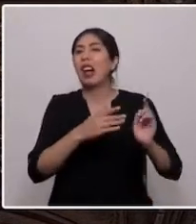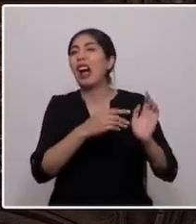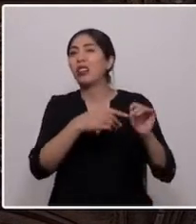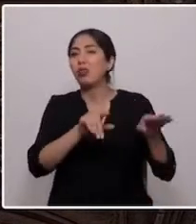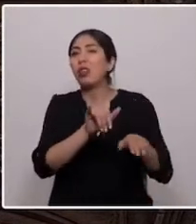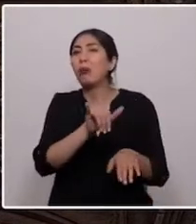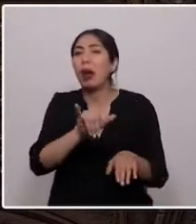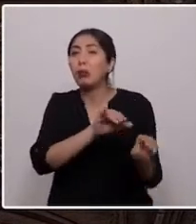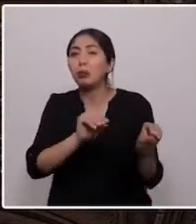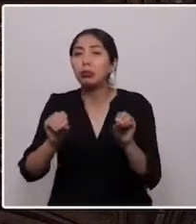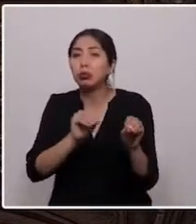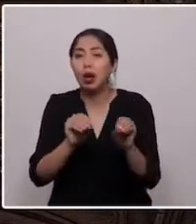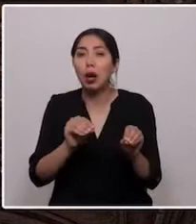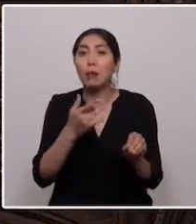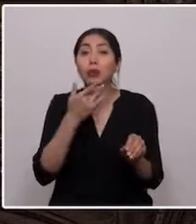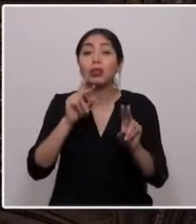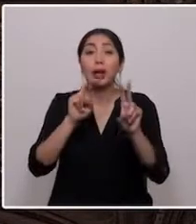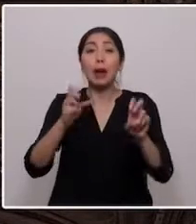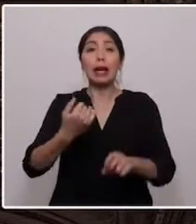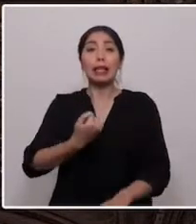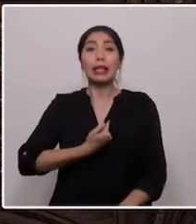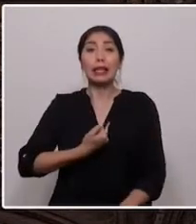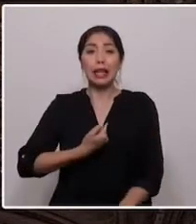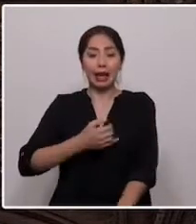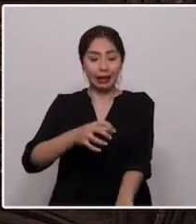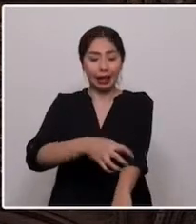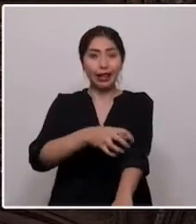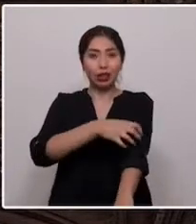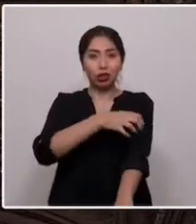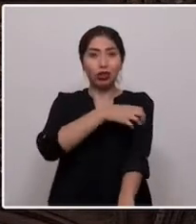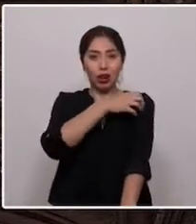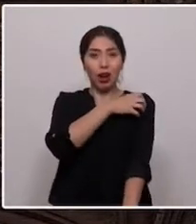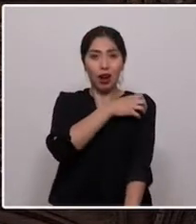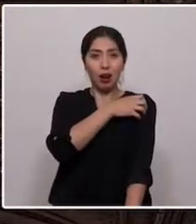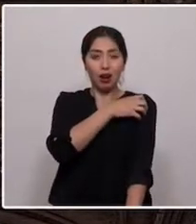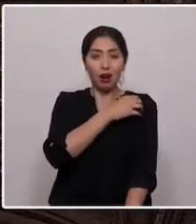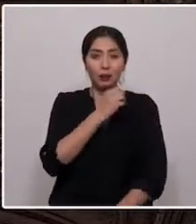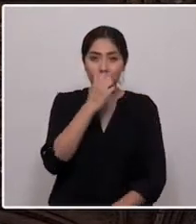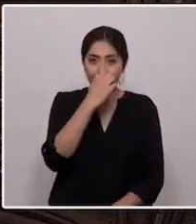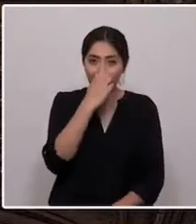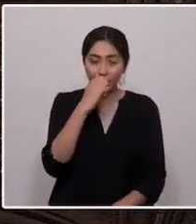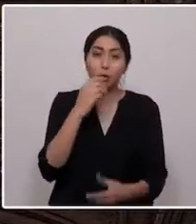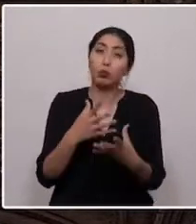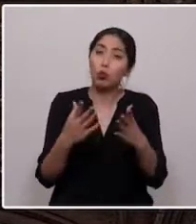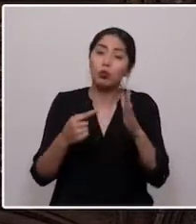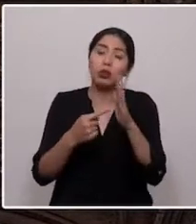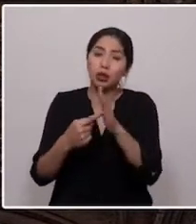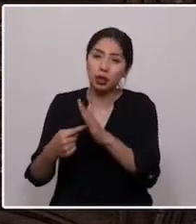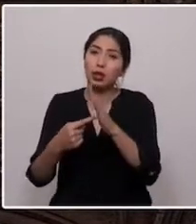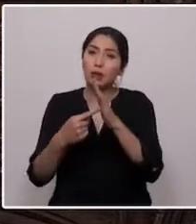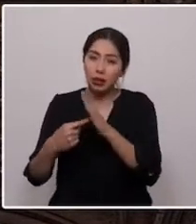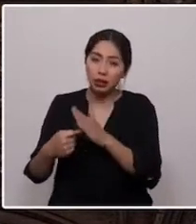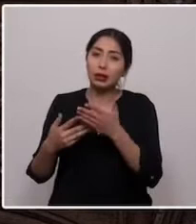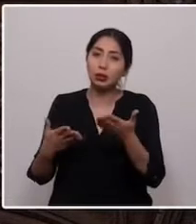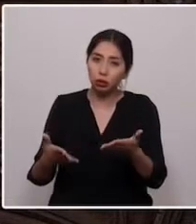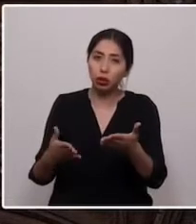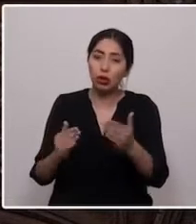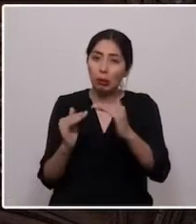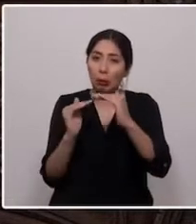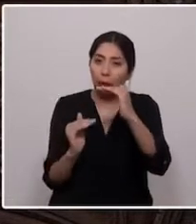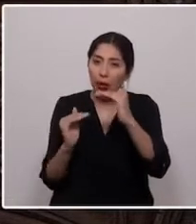la inequidad territorial, constitutiva de una de las tantas fuentes de discriminación y trato desigual.